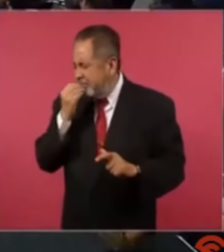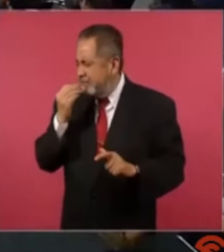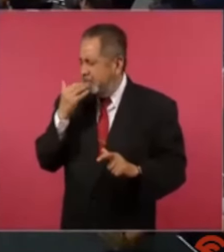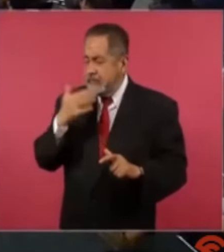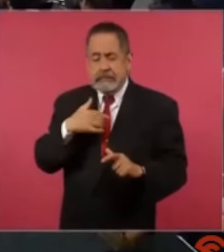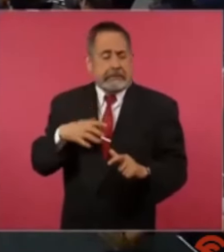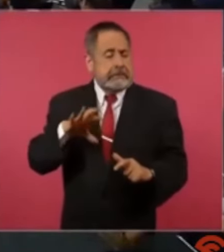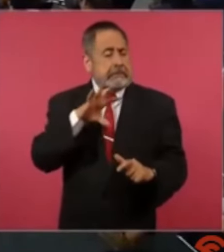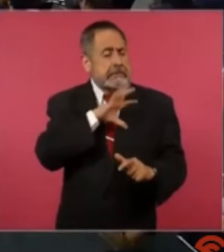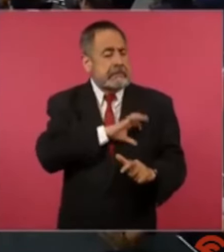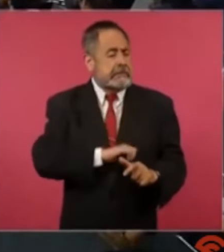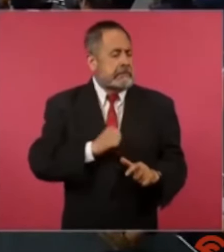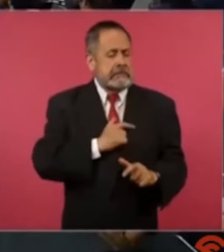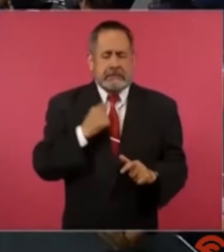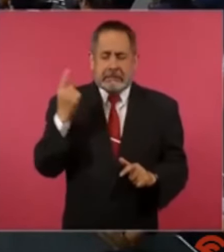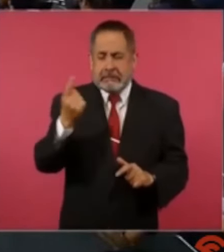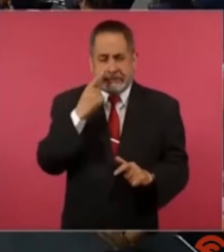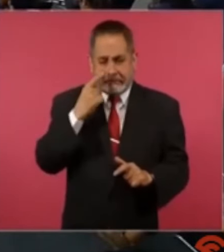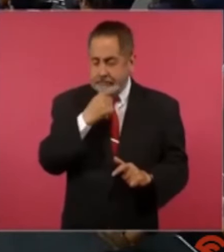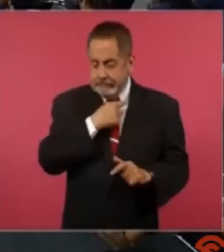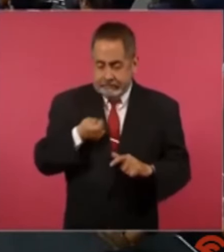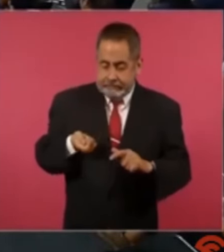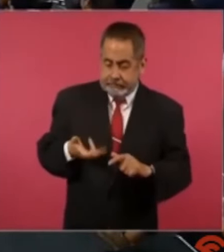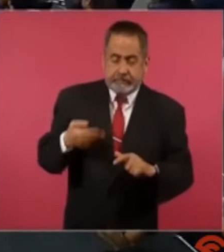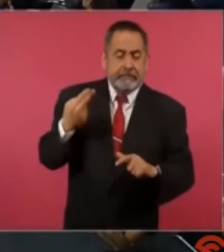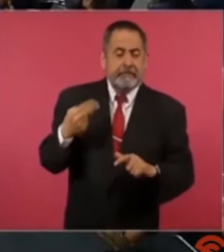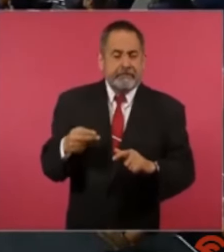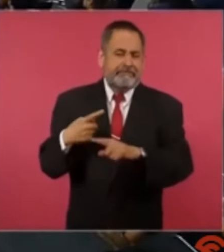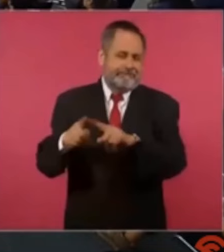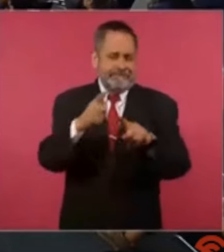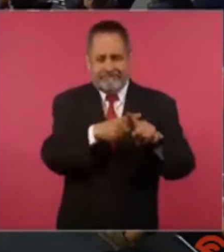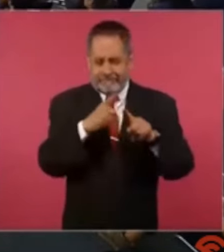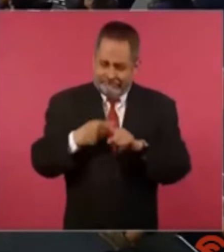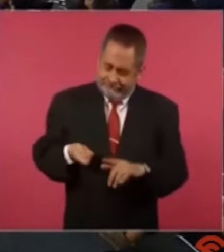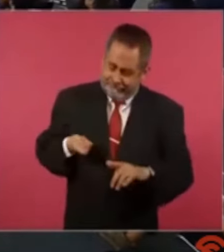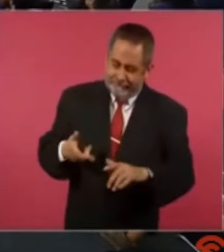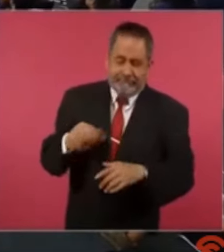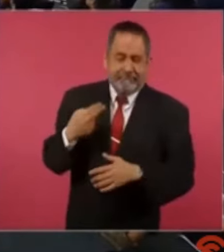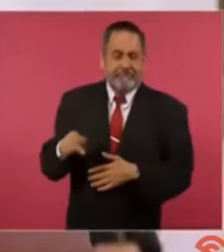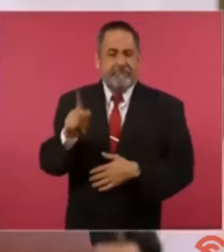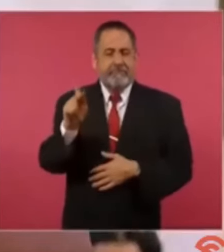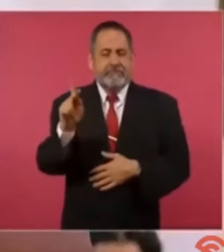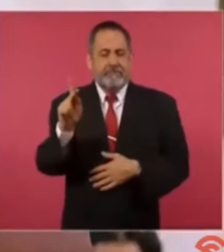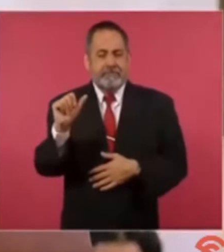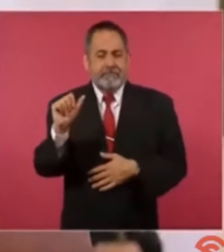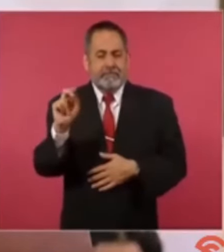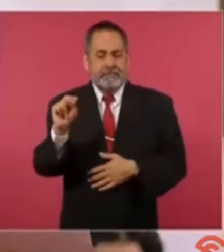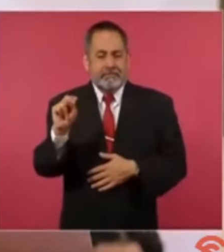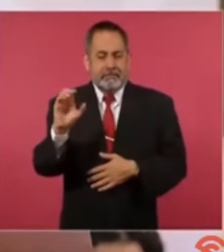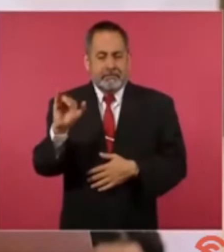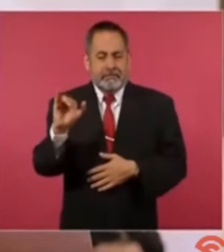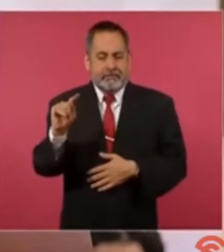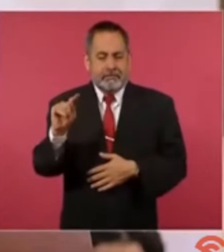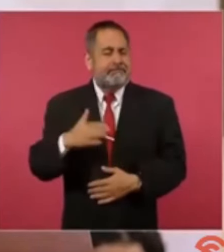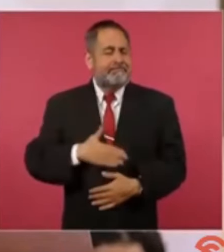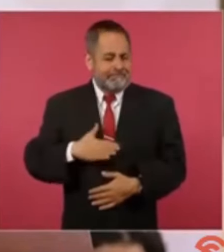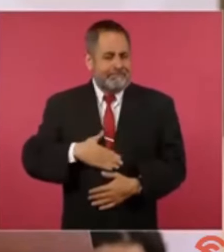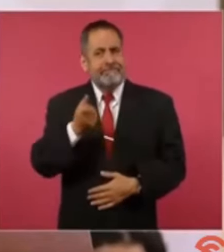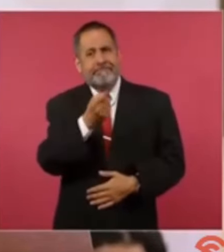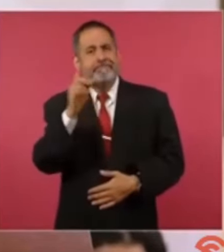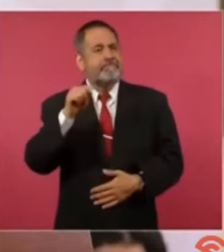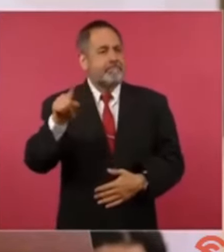nos gusta a todos los mexicanos? Que le llamamos de distintas maneras, que le llamamos pancita en algún lugar, y en otro